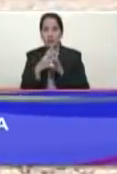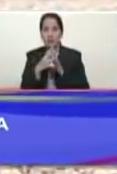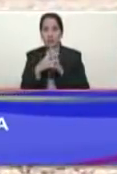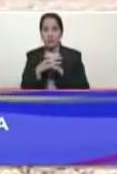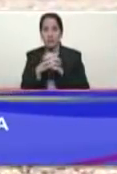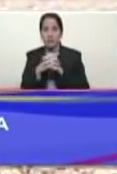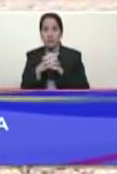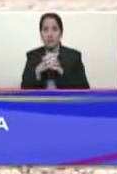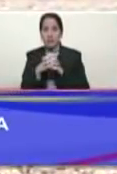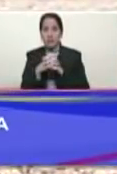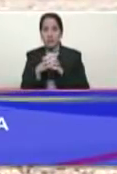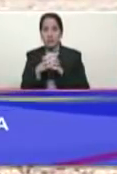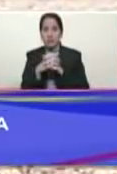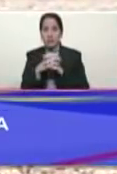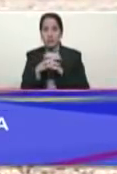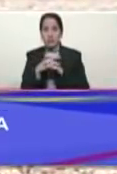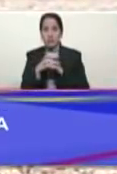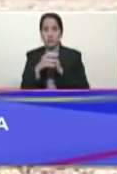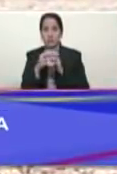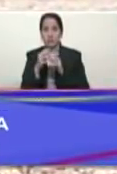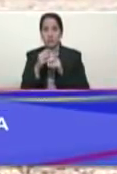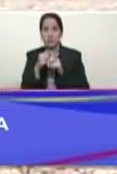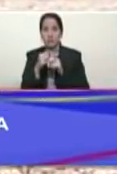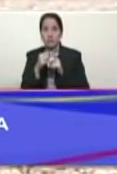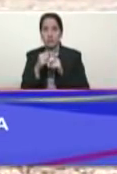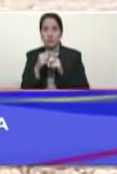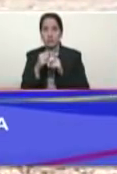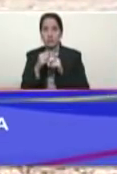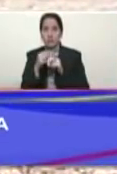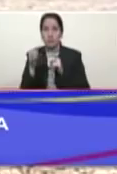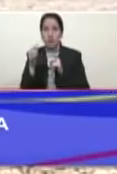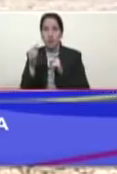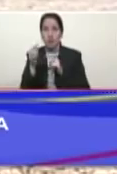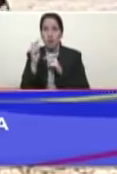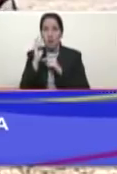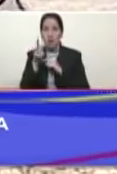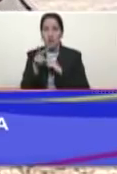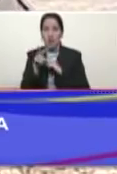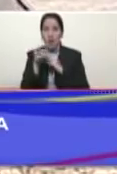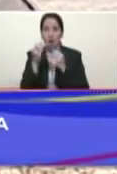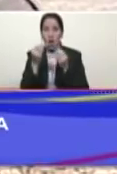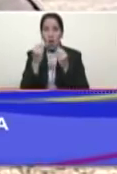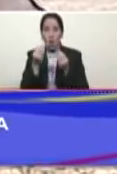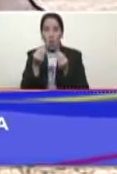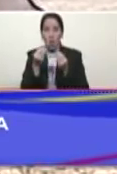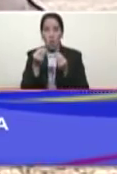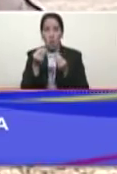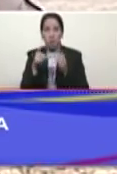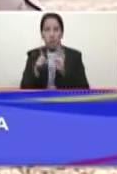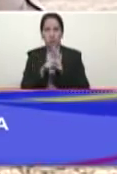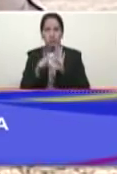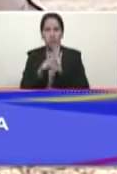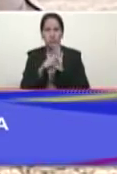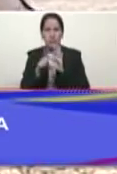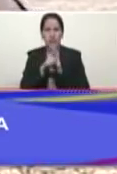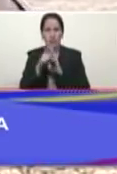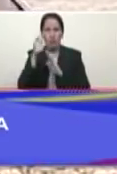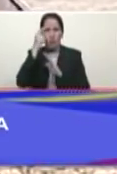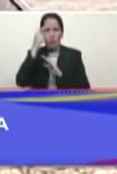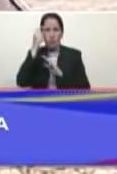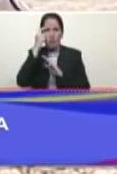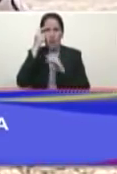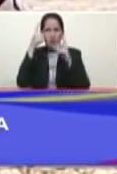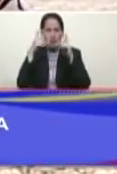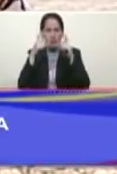Pero además, hay que ver, no la legitimidad de un día, eso puede ser la fotografía de un día.